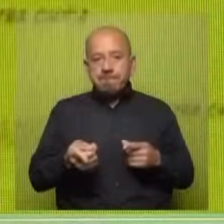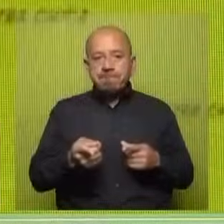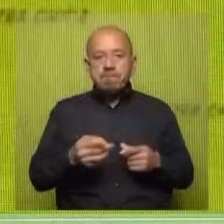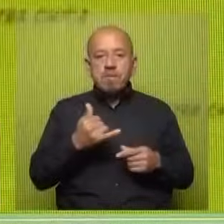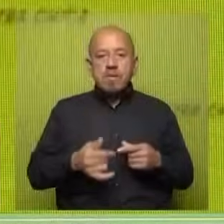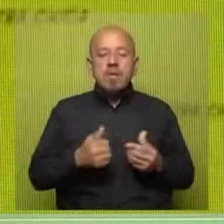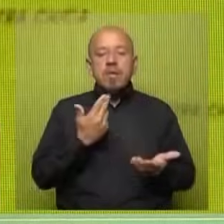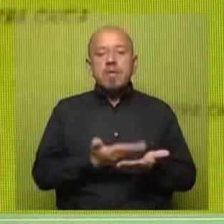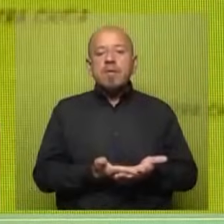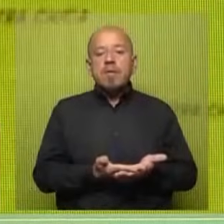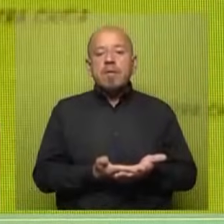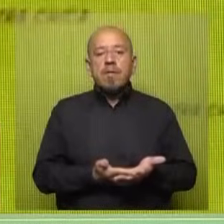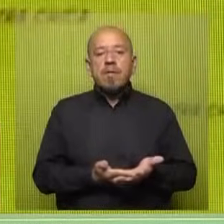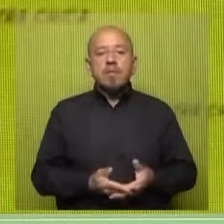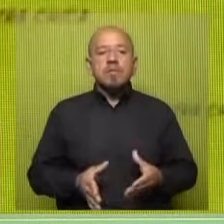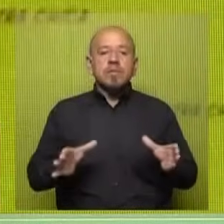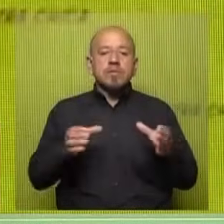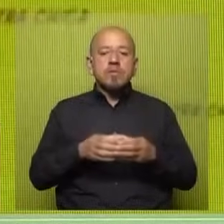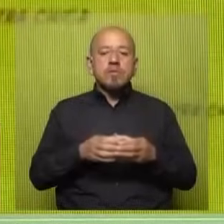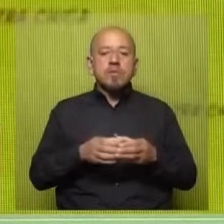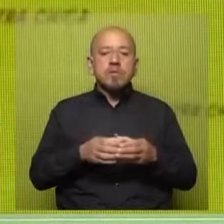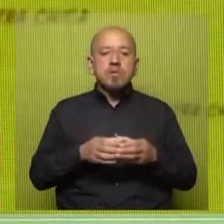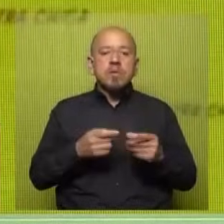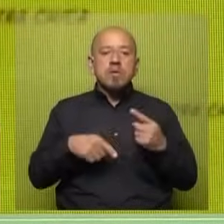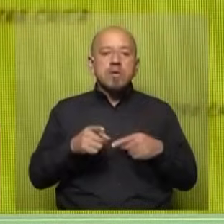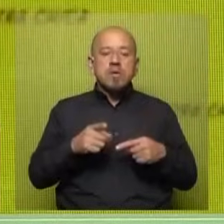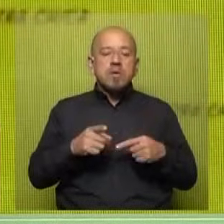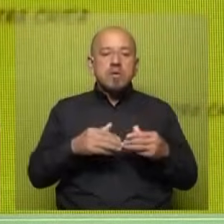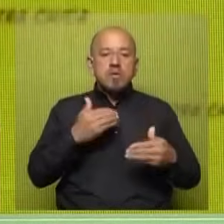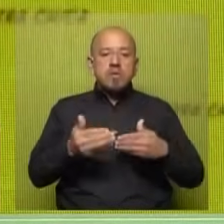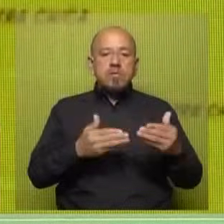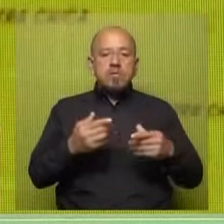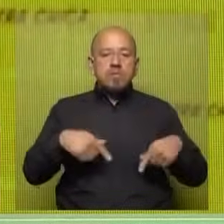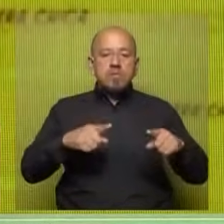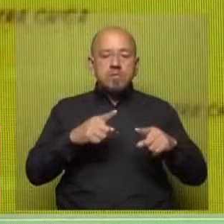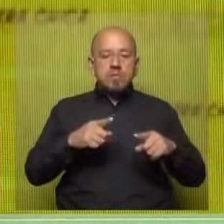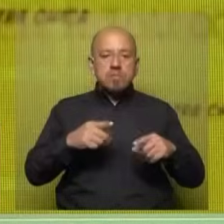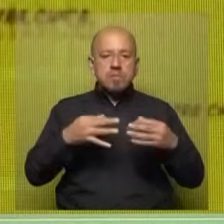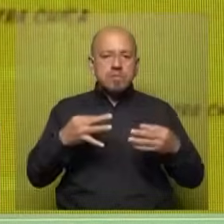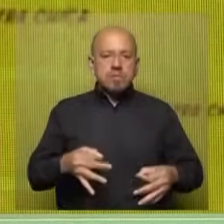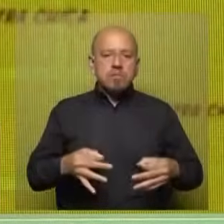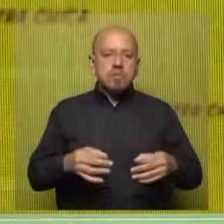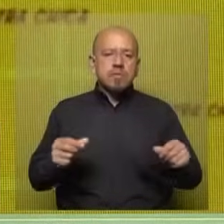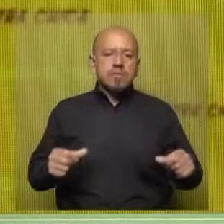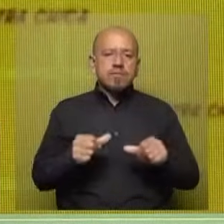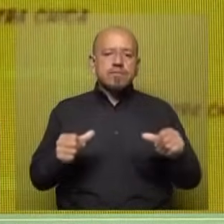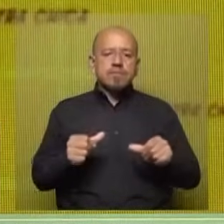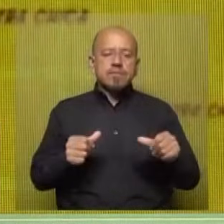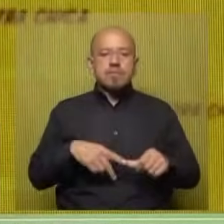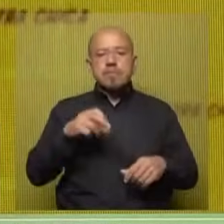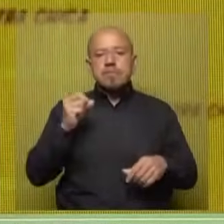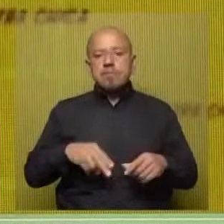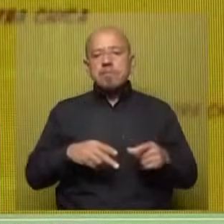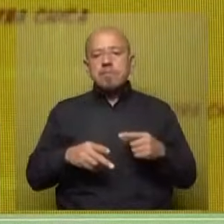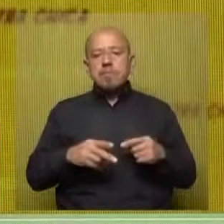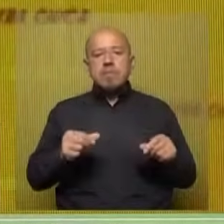una propuesta colectiva y una trayectoria de seriedad de llevar adelante planes,